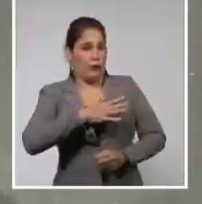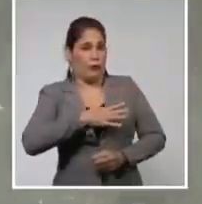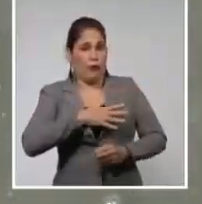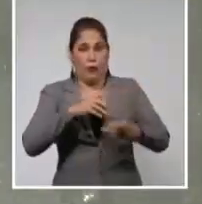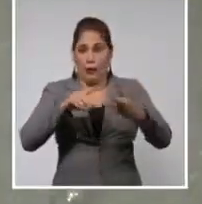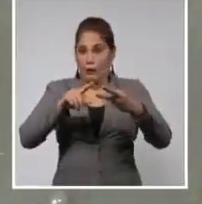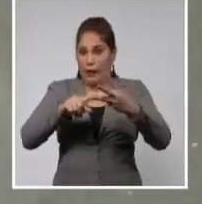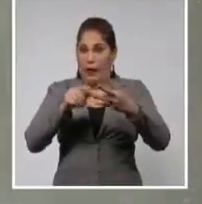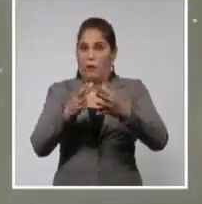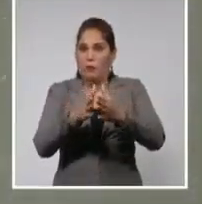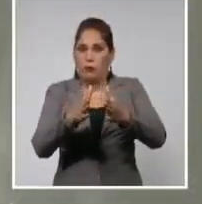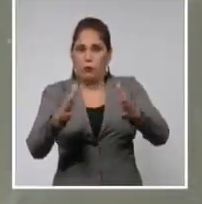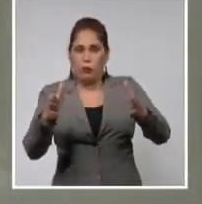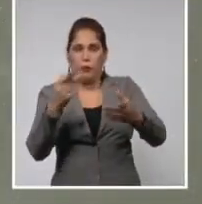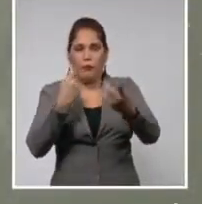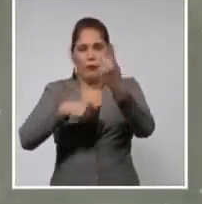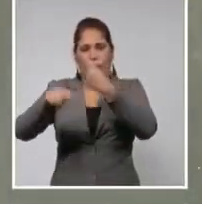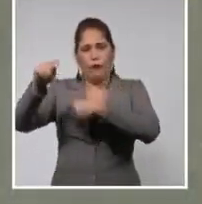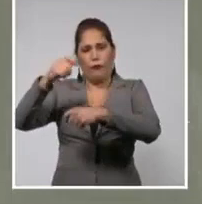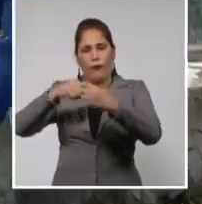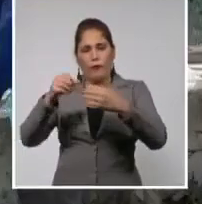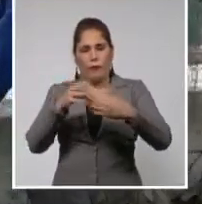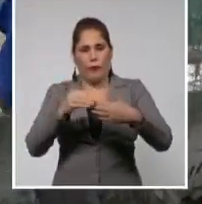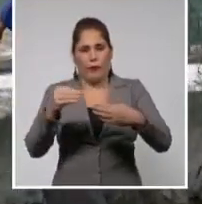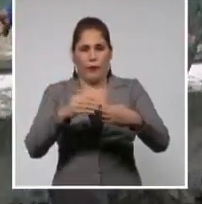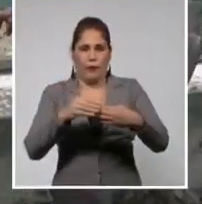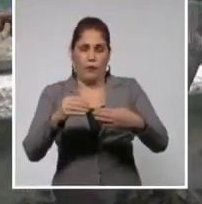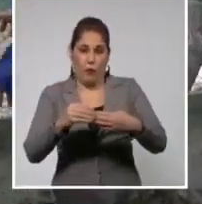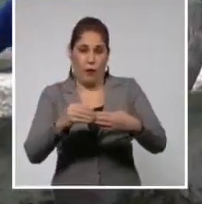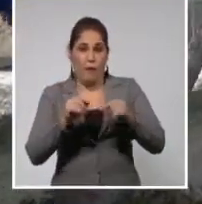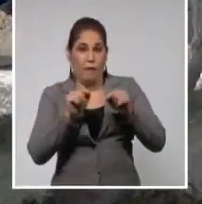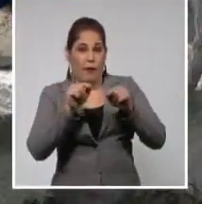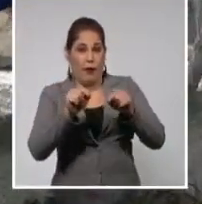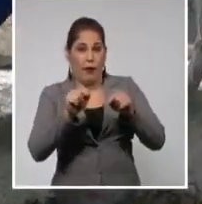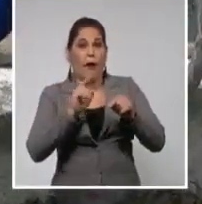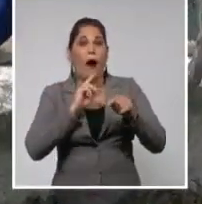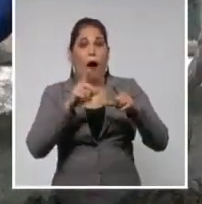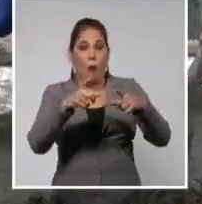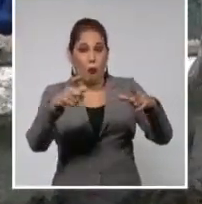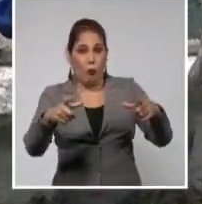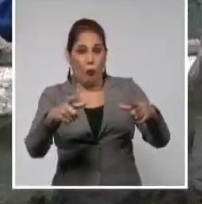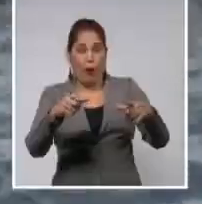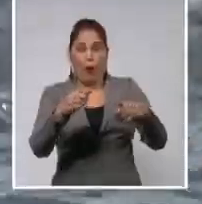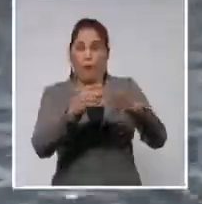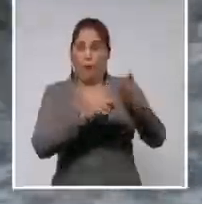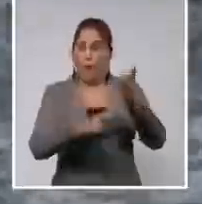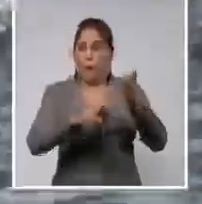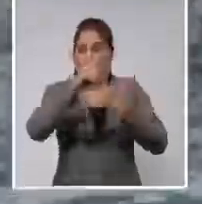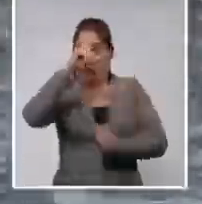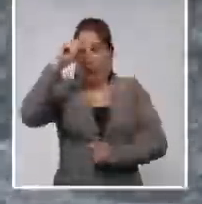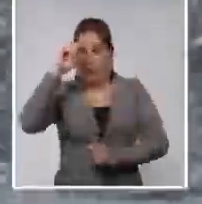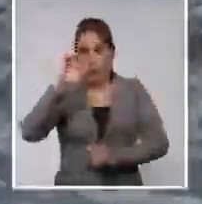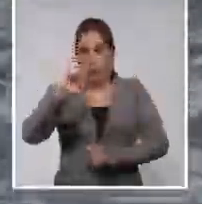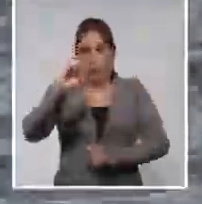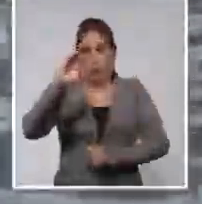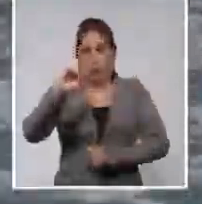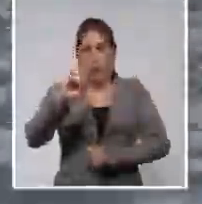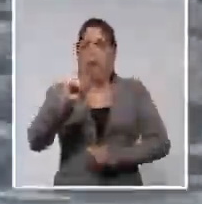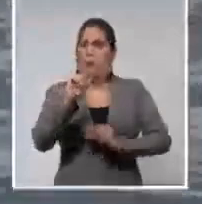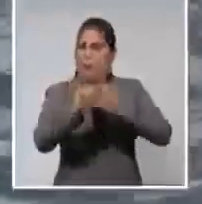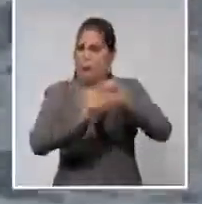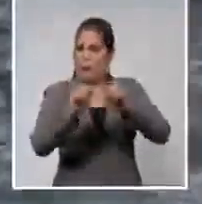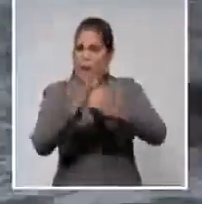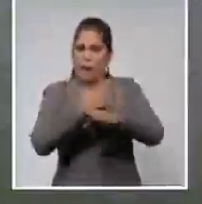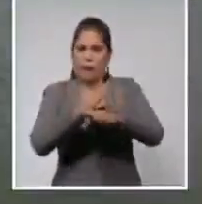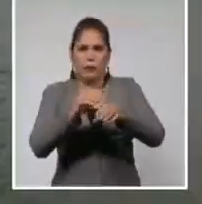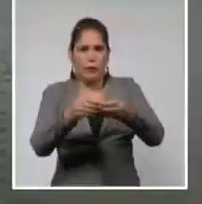en desarrollo con destino a las ventas en divisas. En la estación de alevinaje de la Sierpe se trabaja en el acondicionamiento y recuperación de varias